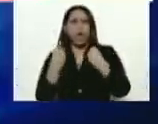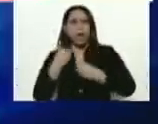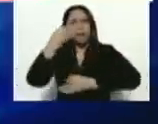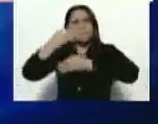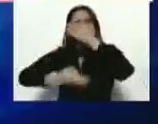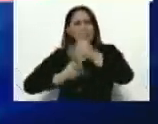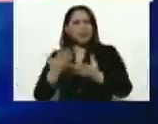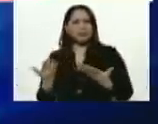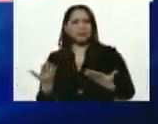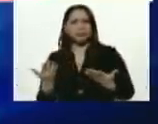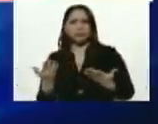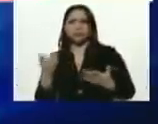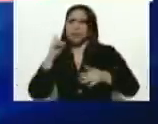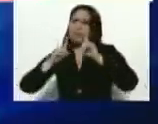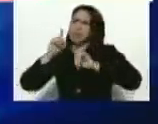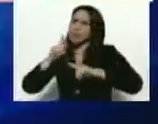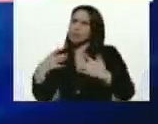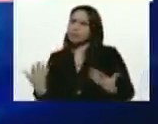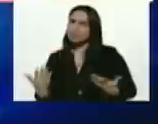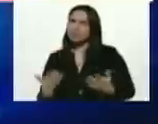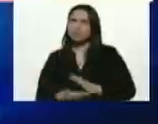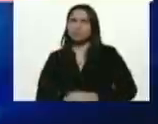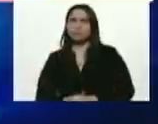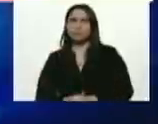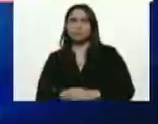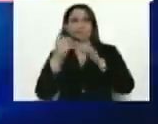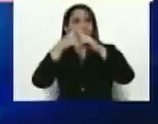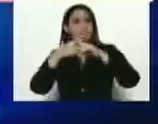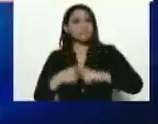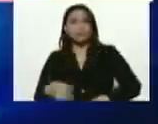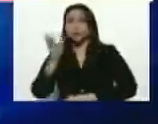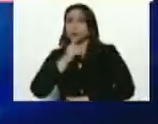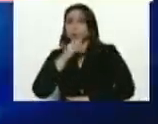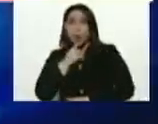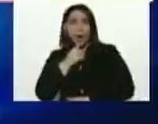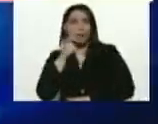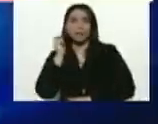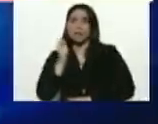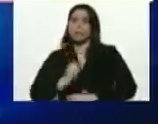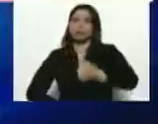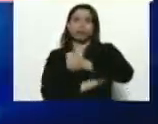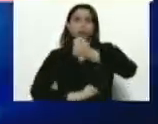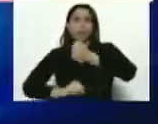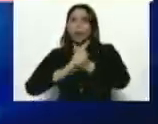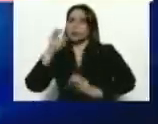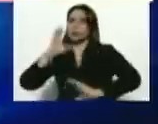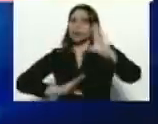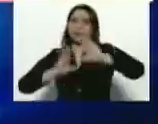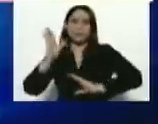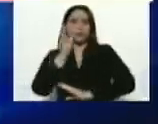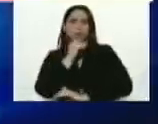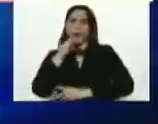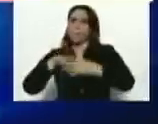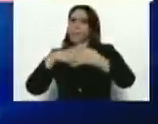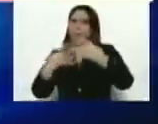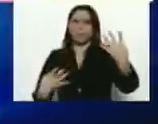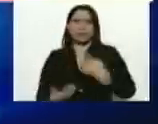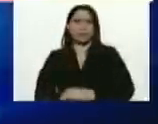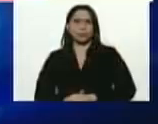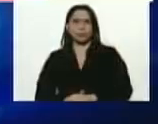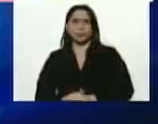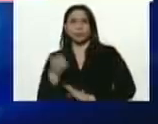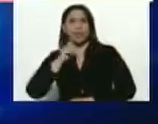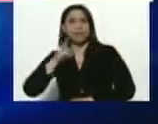explica? La mentira. Estadísticamente no tiene ningún tipo de soporte, ni científico, ni matemático. Es